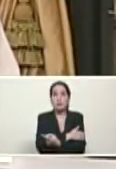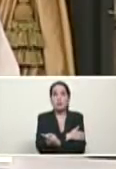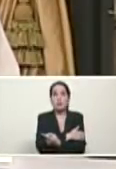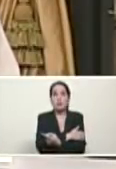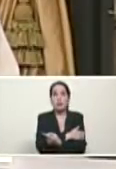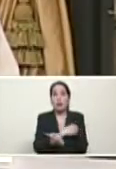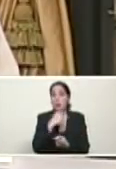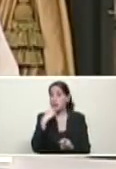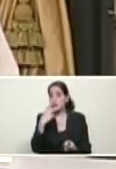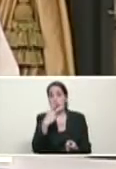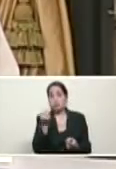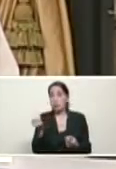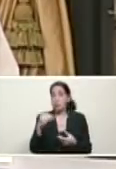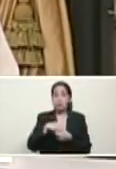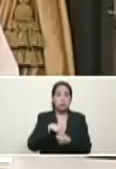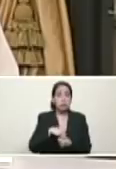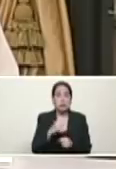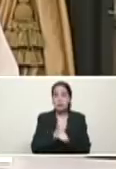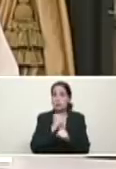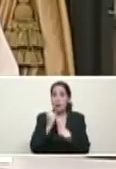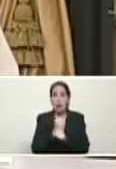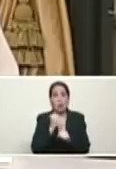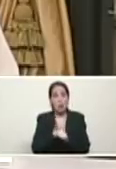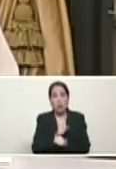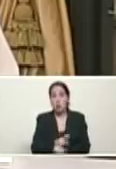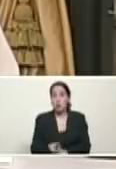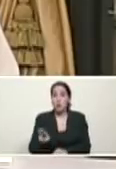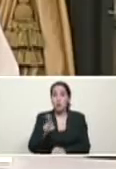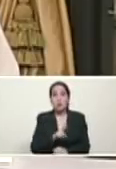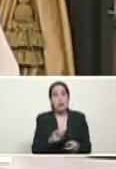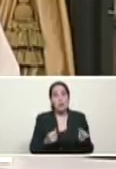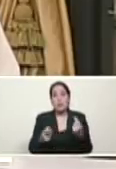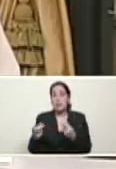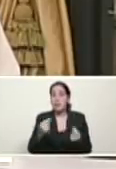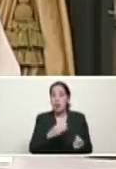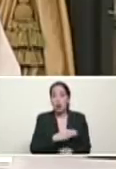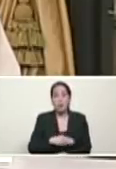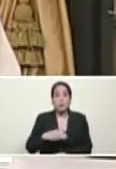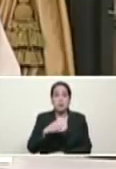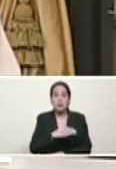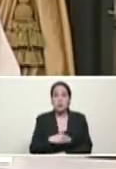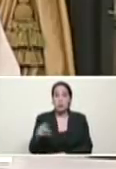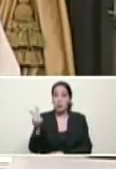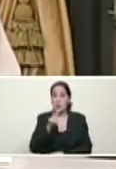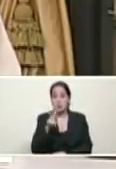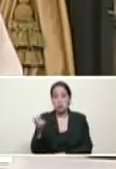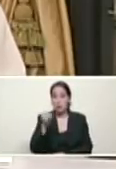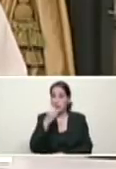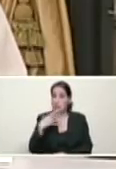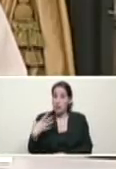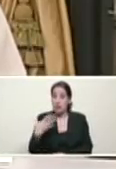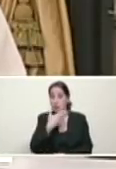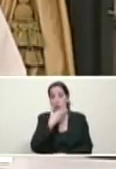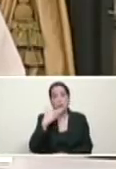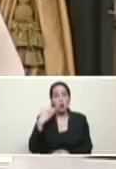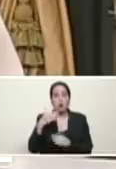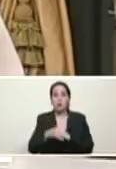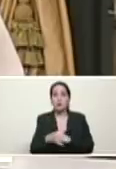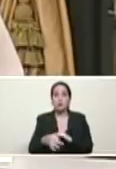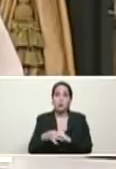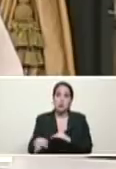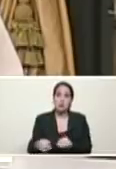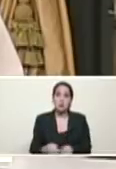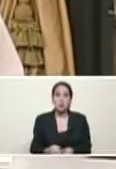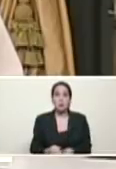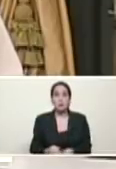se negaron a incorporarse y a utilizar los recursos de la misión Venezuela Bella para mejorar sus municipios. Así